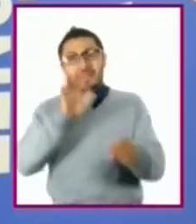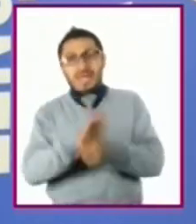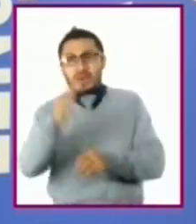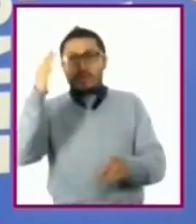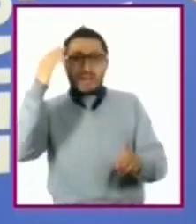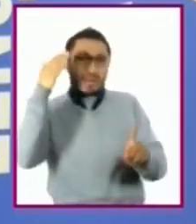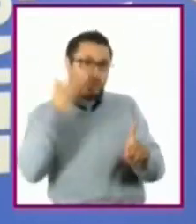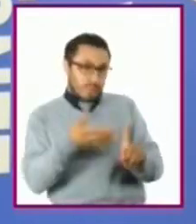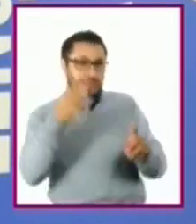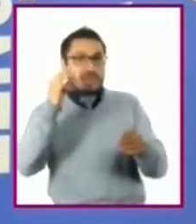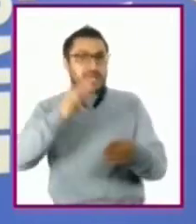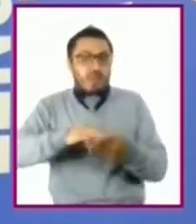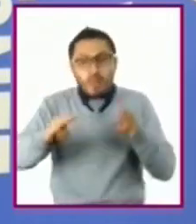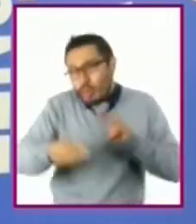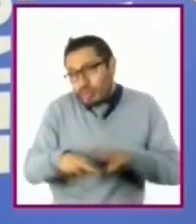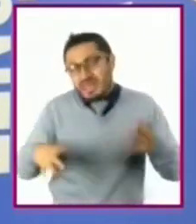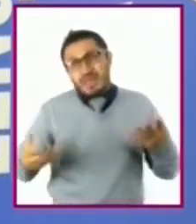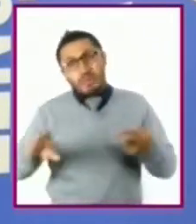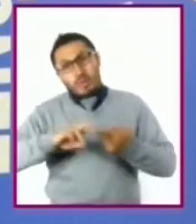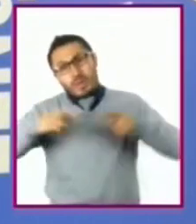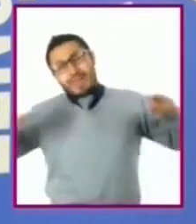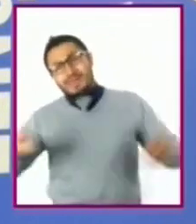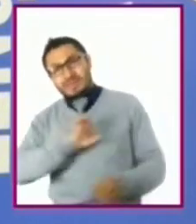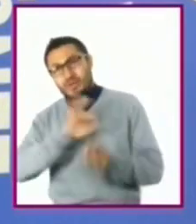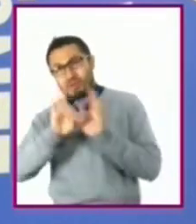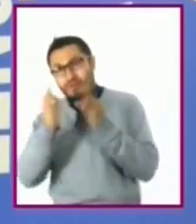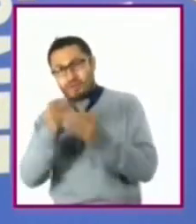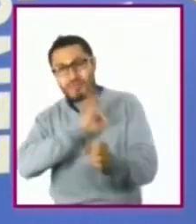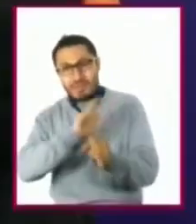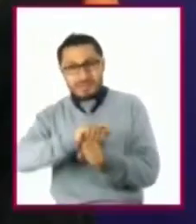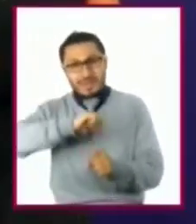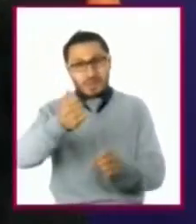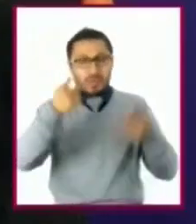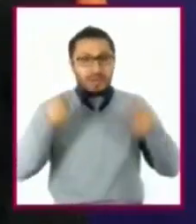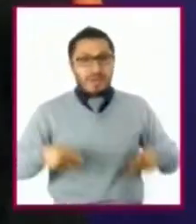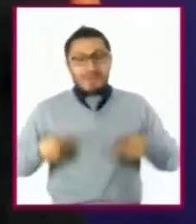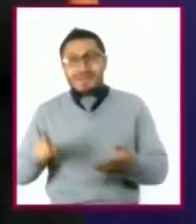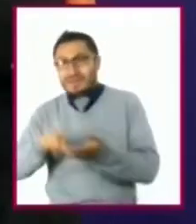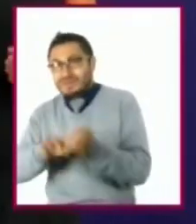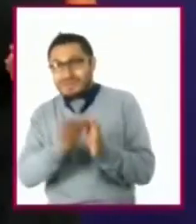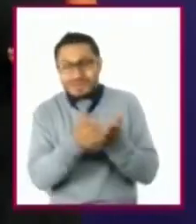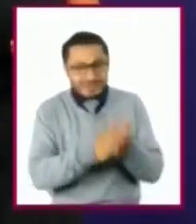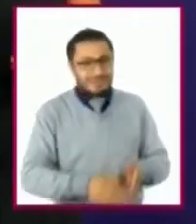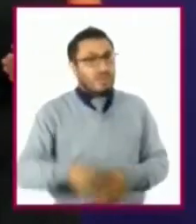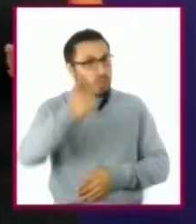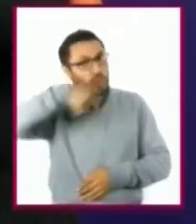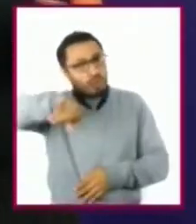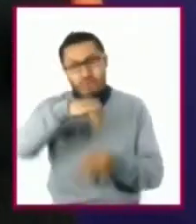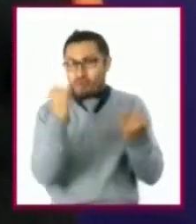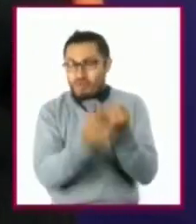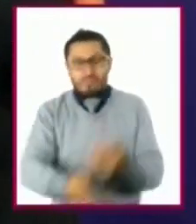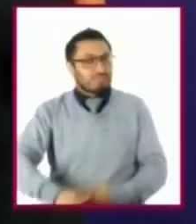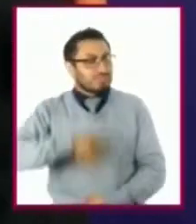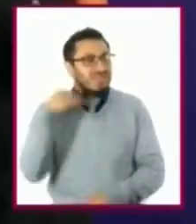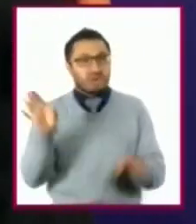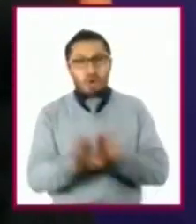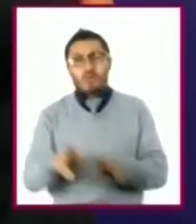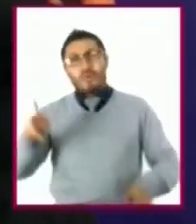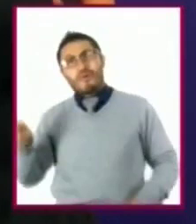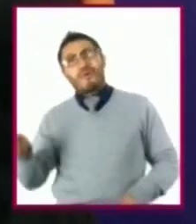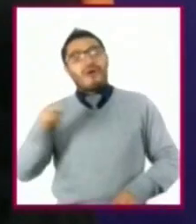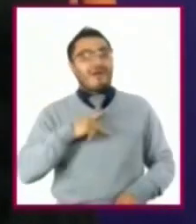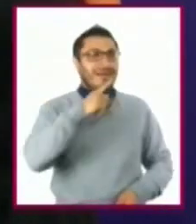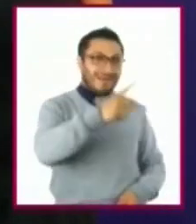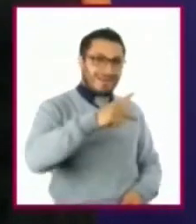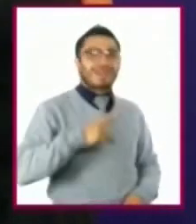motivaciones y se relacionan de forma especial con otros personajes. Ustedes también pueden sentirse identificados con alguno de